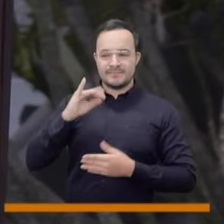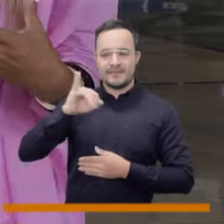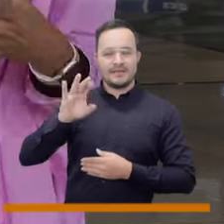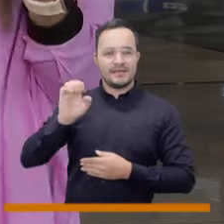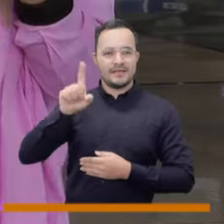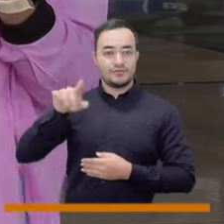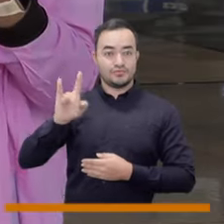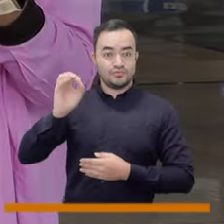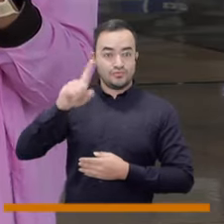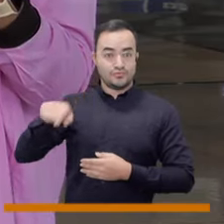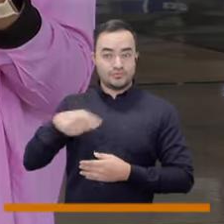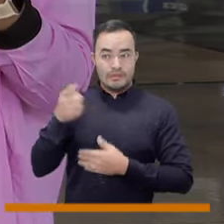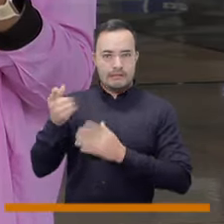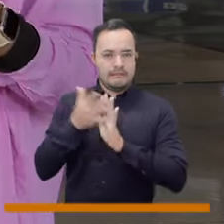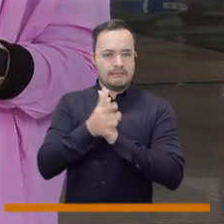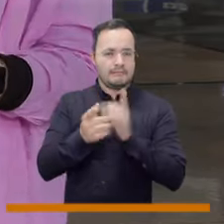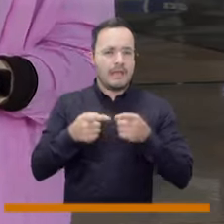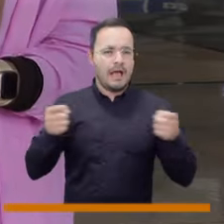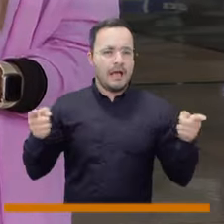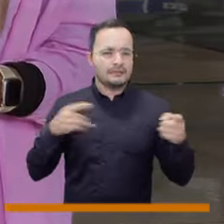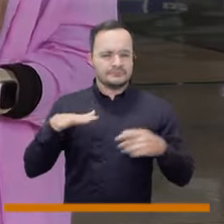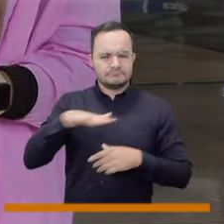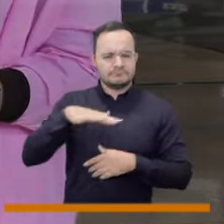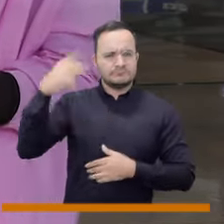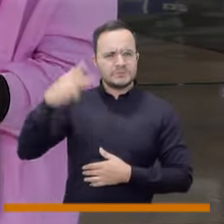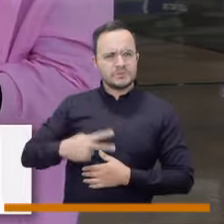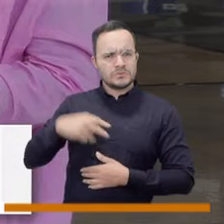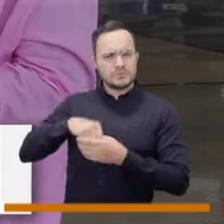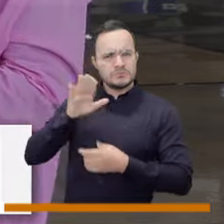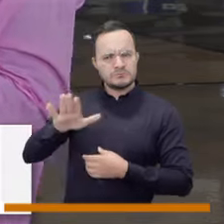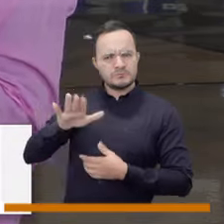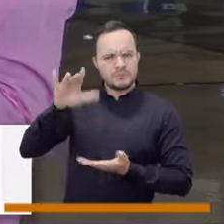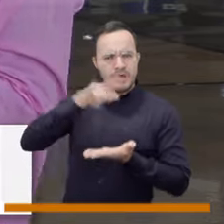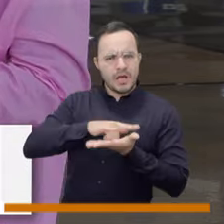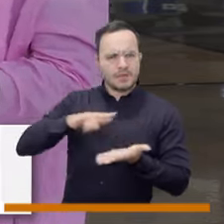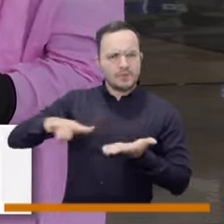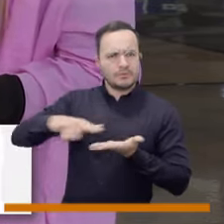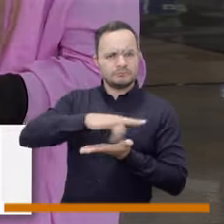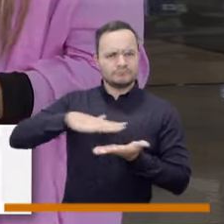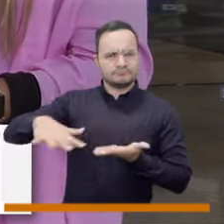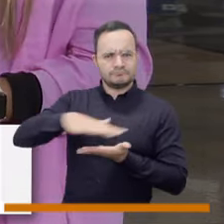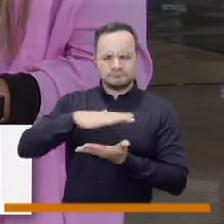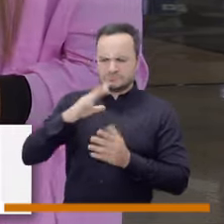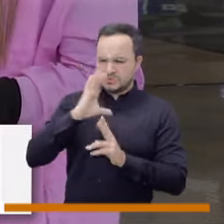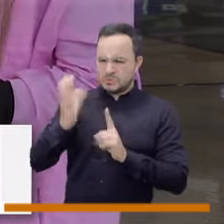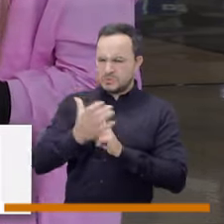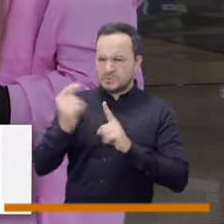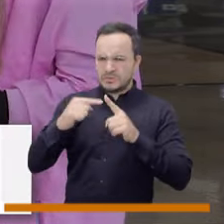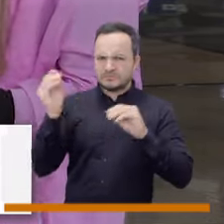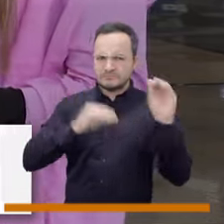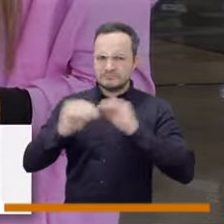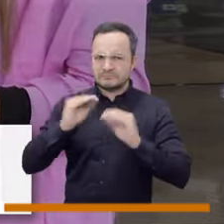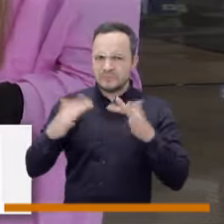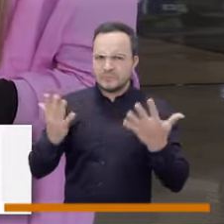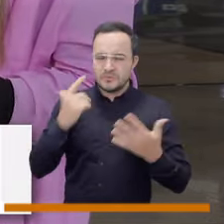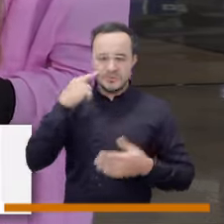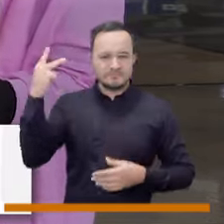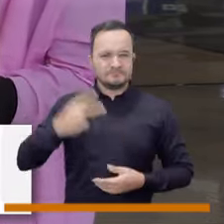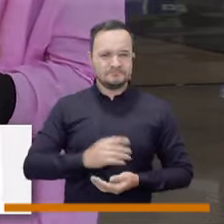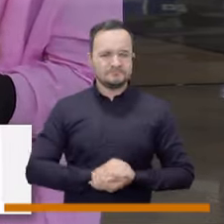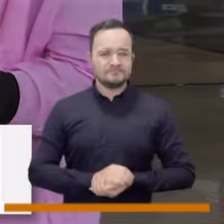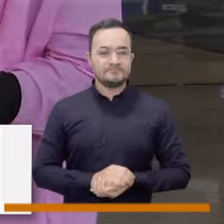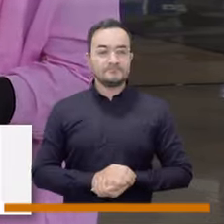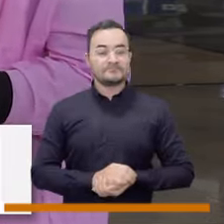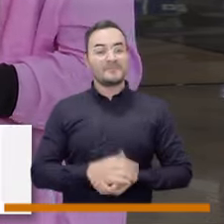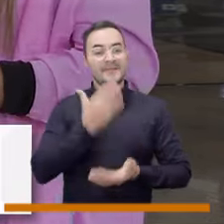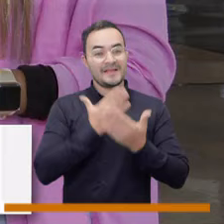va a contar más un poquito de historia del aeropuerto y de esta apuesta cultural que están haciendo. Gerente, bienvenido. Mafe, muchas gracias, un saludo